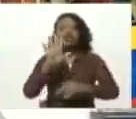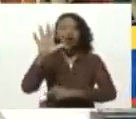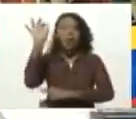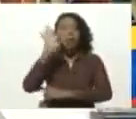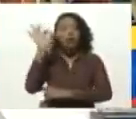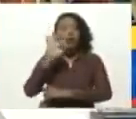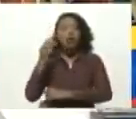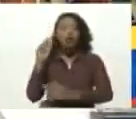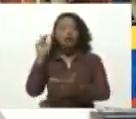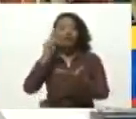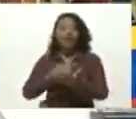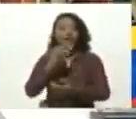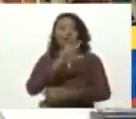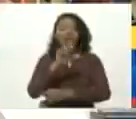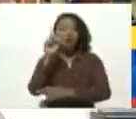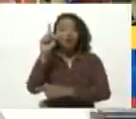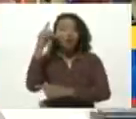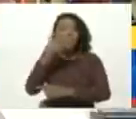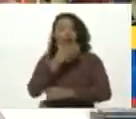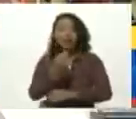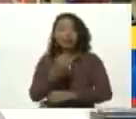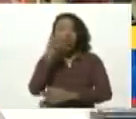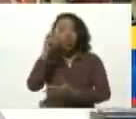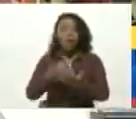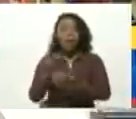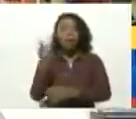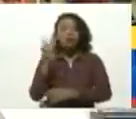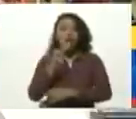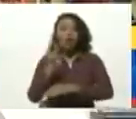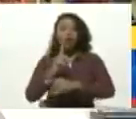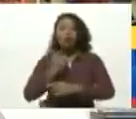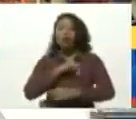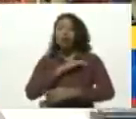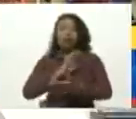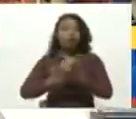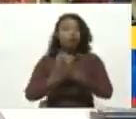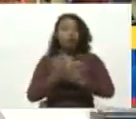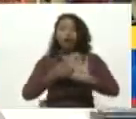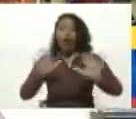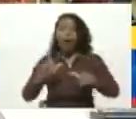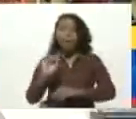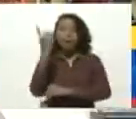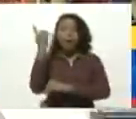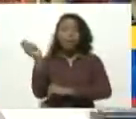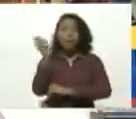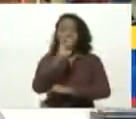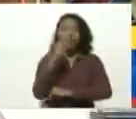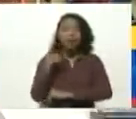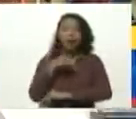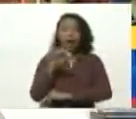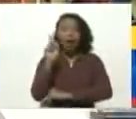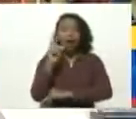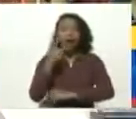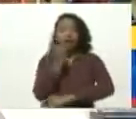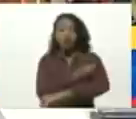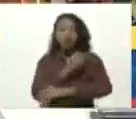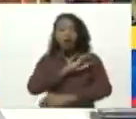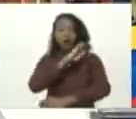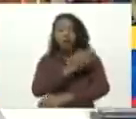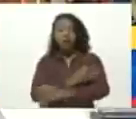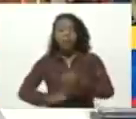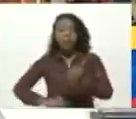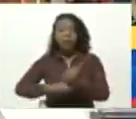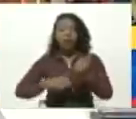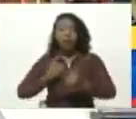95% llegaremos al 31 de diciembre. Y 2022 estaremos ya en el primer semestre listos para la vacunación de refuerzo.